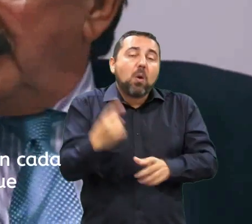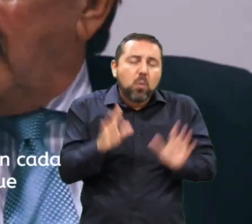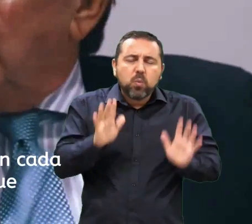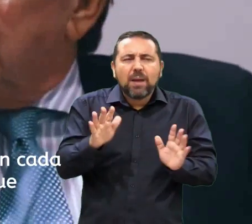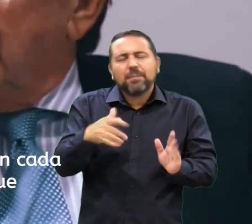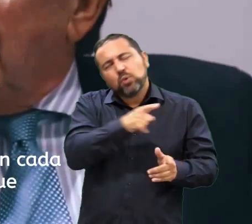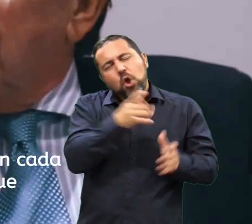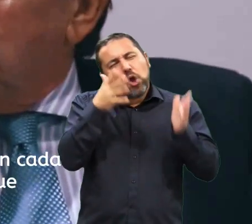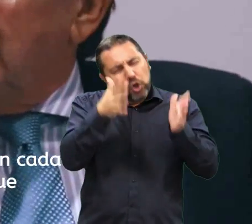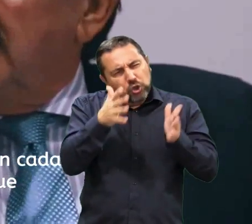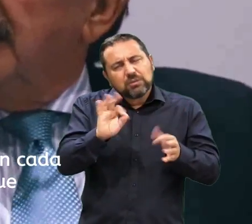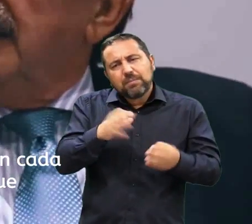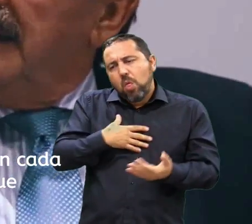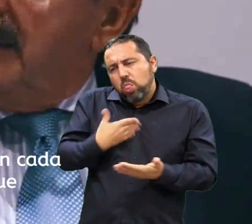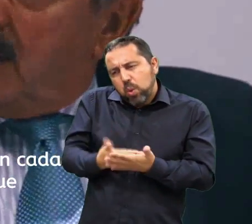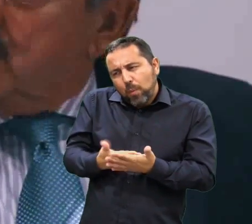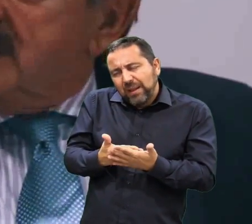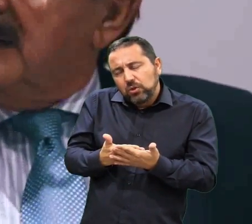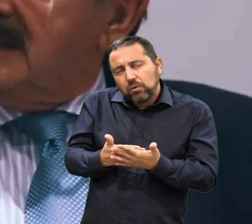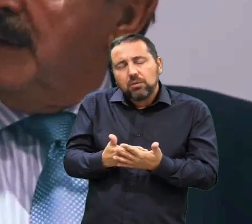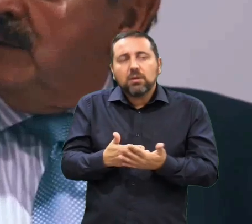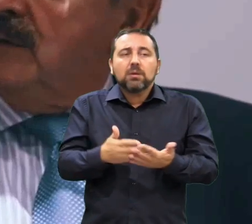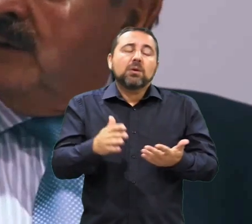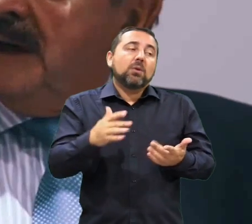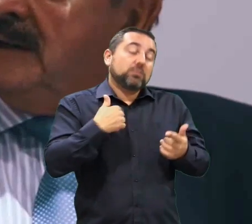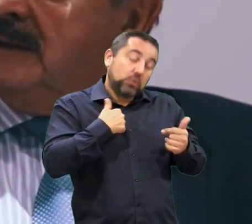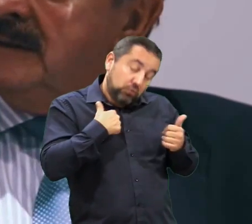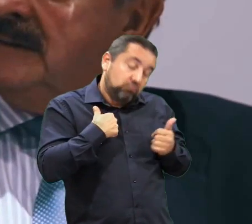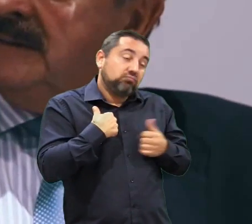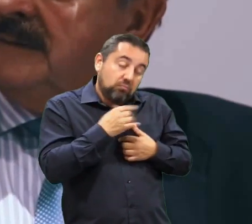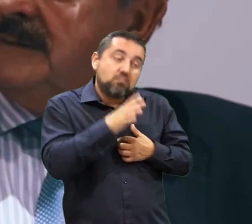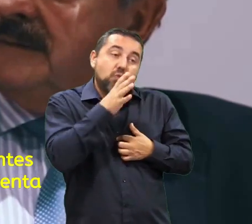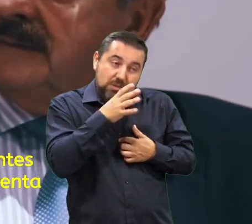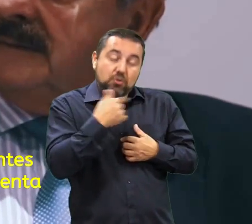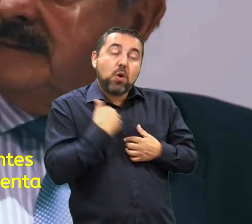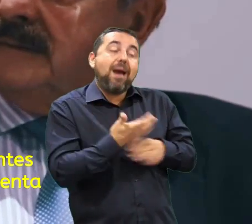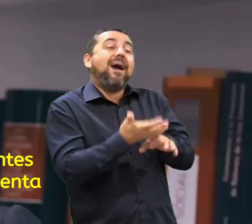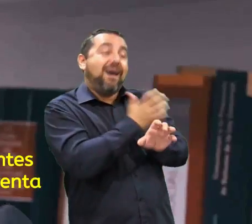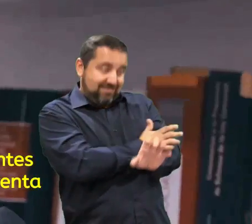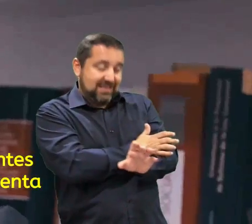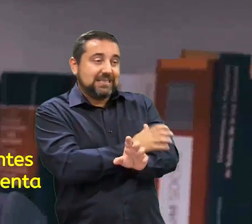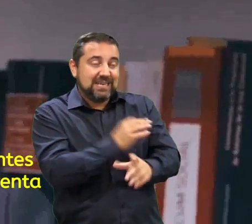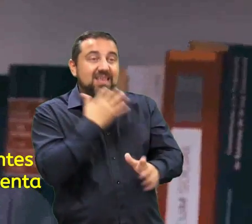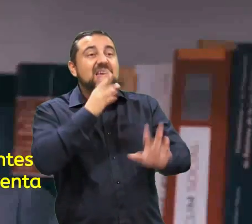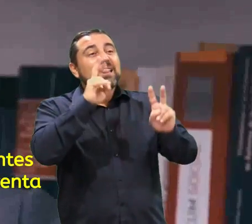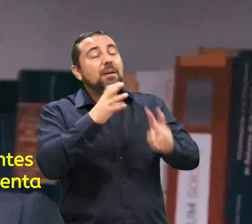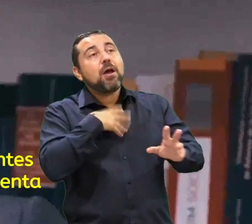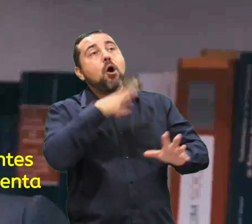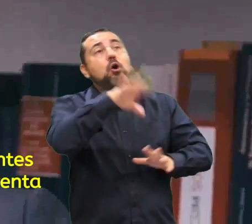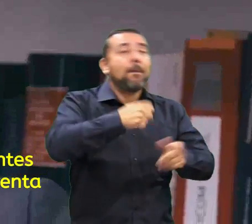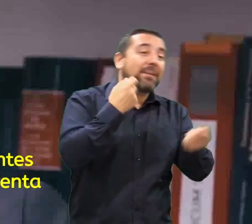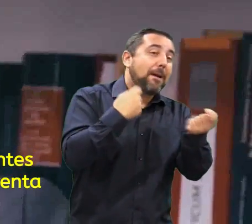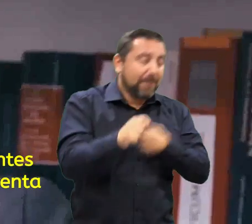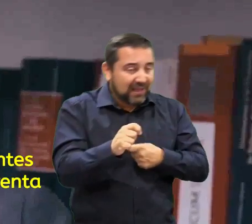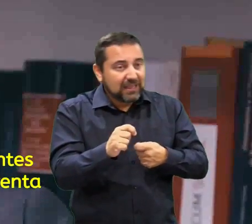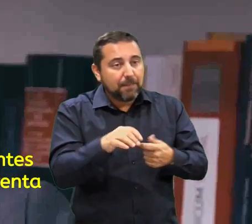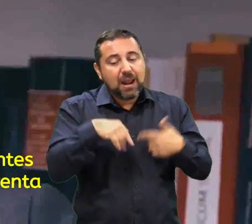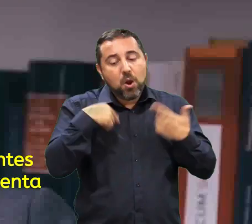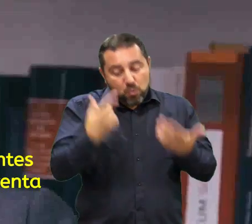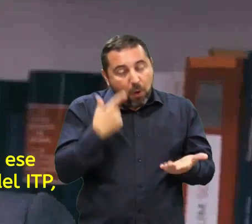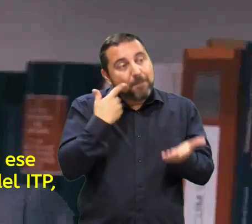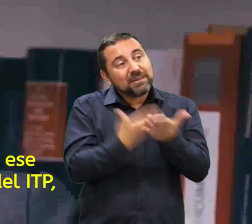autonomías, cada una será la que toque. ¿Aconsejas también un documento? Bueno, una de las razones por las que antes aconsejábamos que hubiera